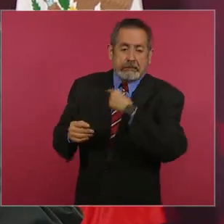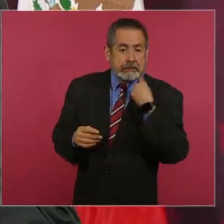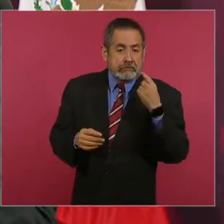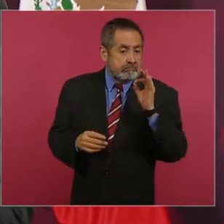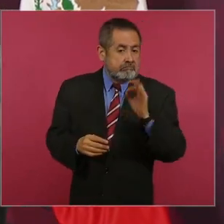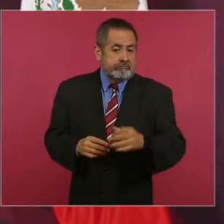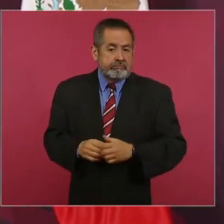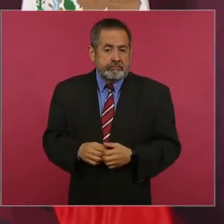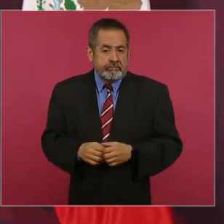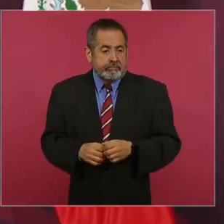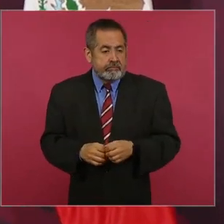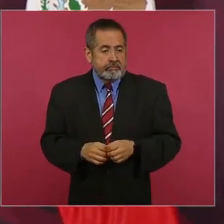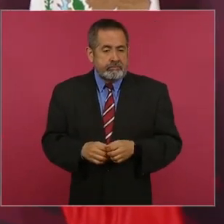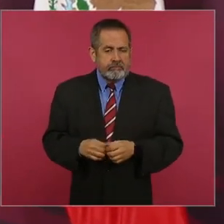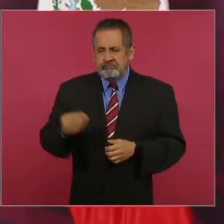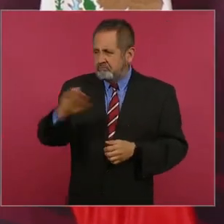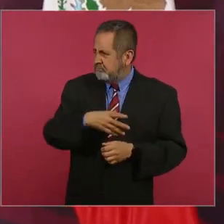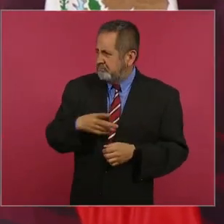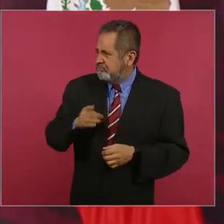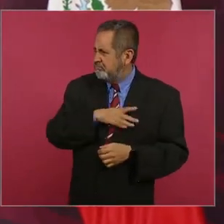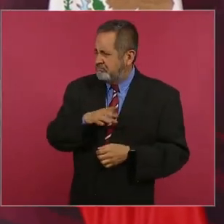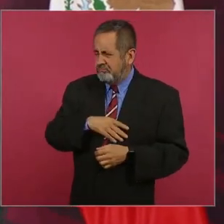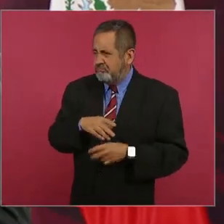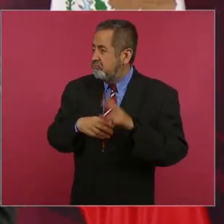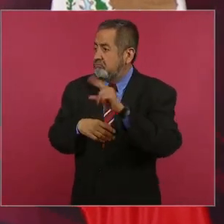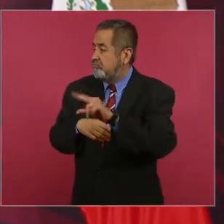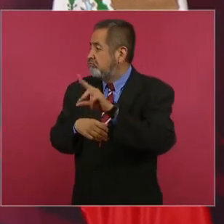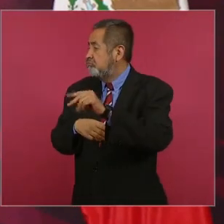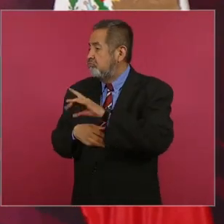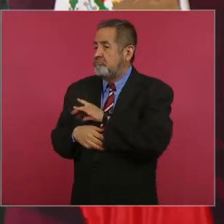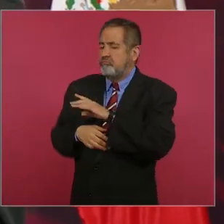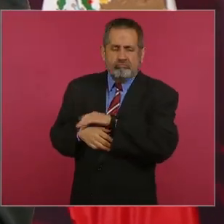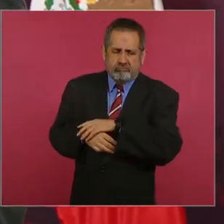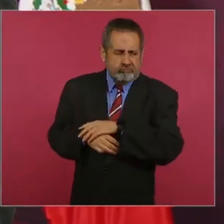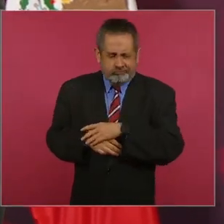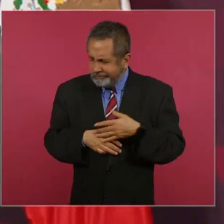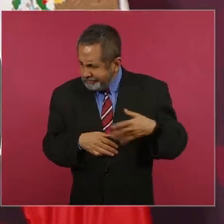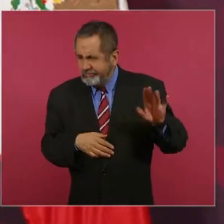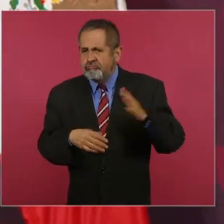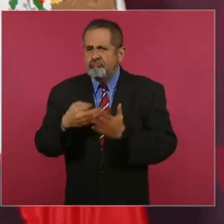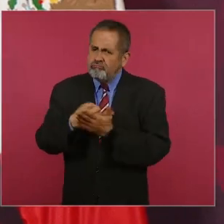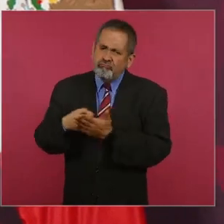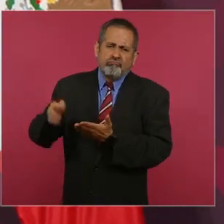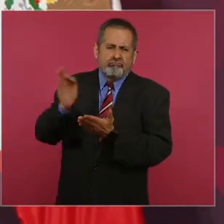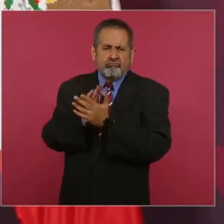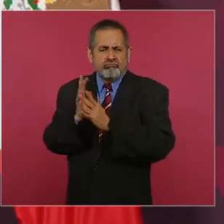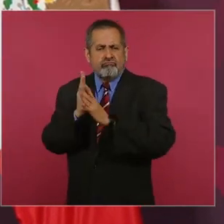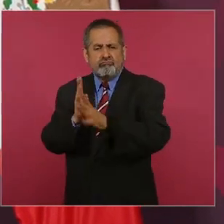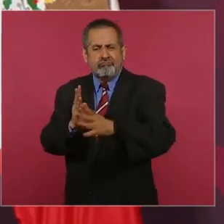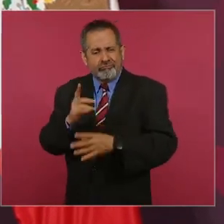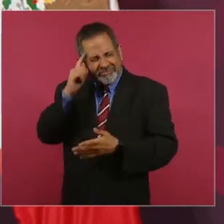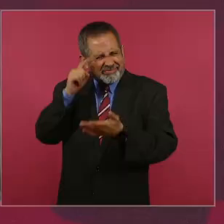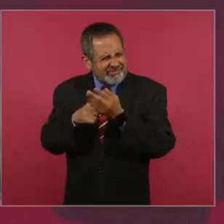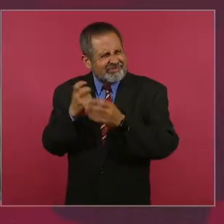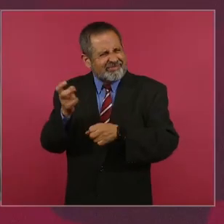ni con el miedo de que decían no salgas a votar ahí estaba la gente creo que hasta llovió